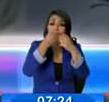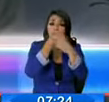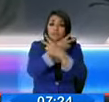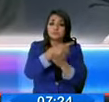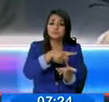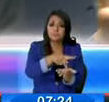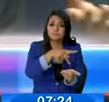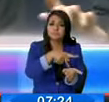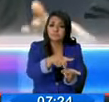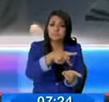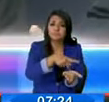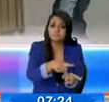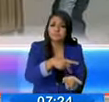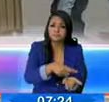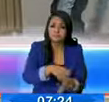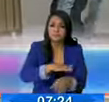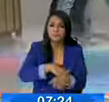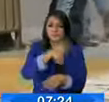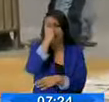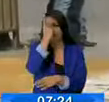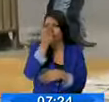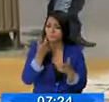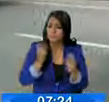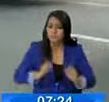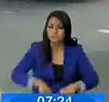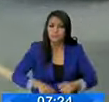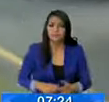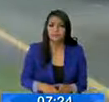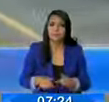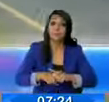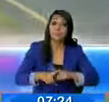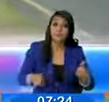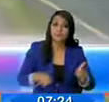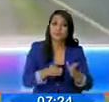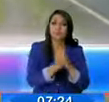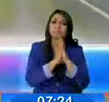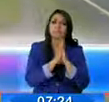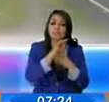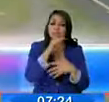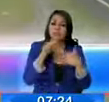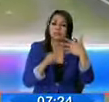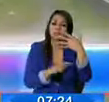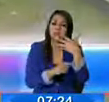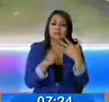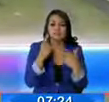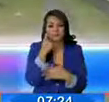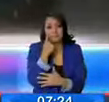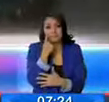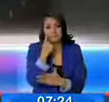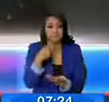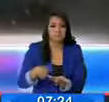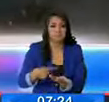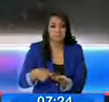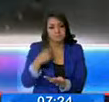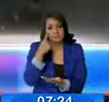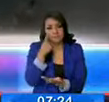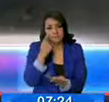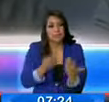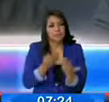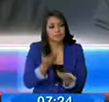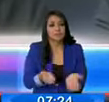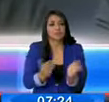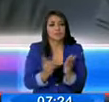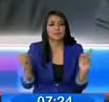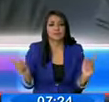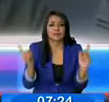cancelando los recursos producto de esta deuda. En cuanto a los otros requerimientos de los transportistas, dicen que están pendientes y no descartan un nuevo acercamiento.